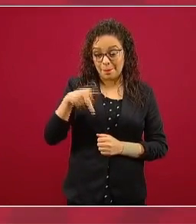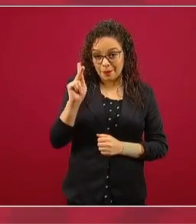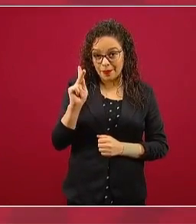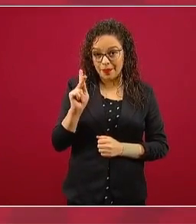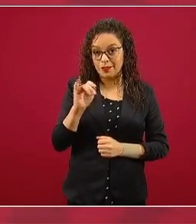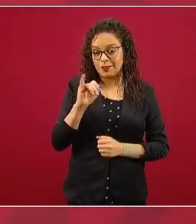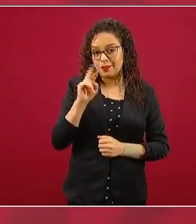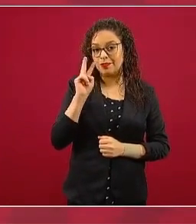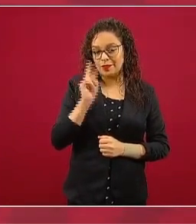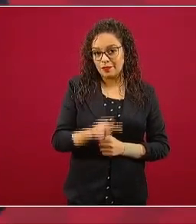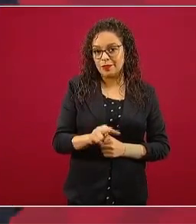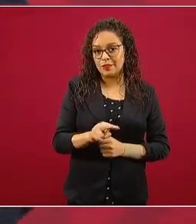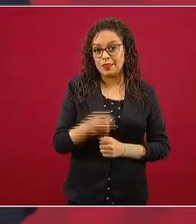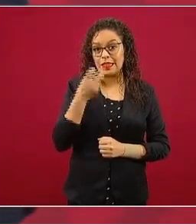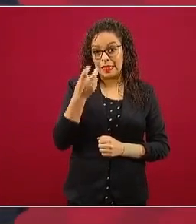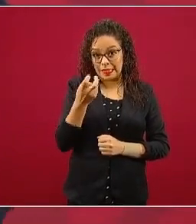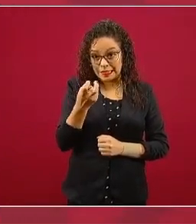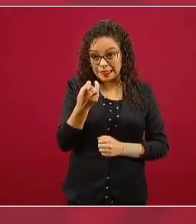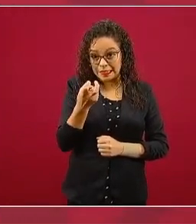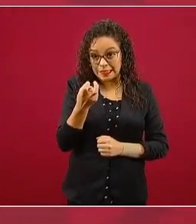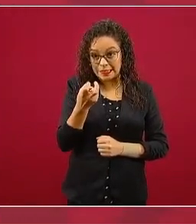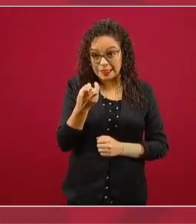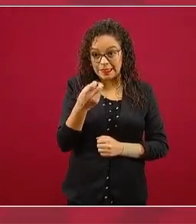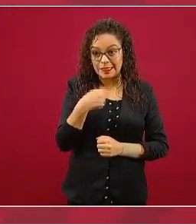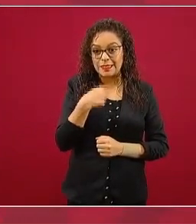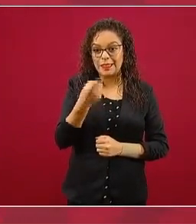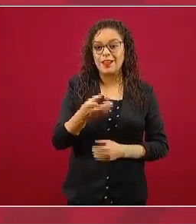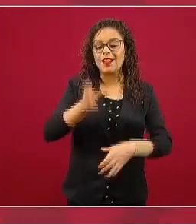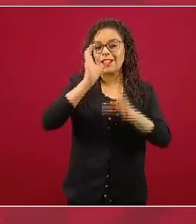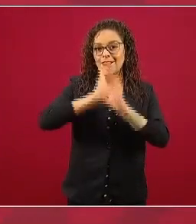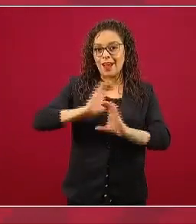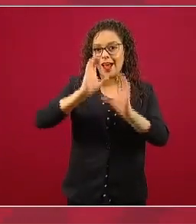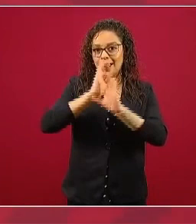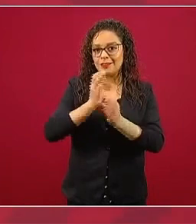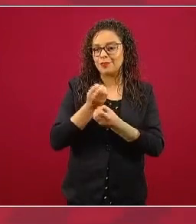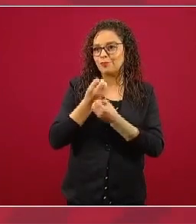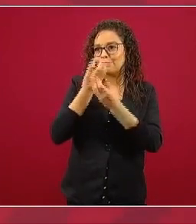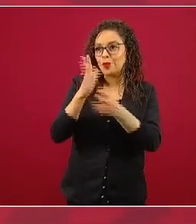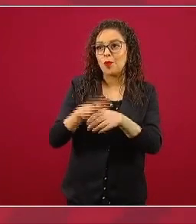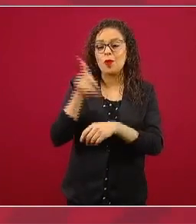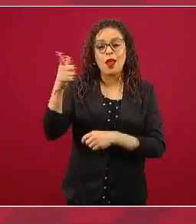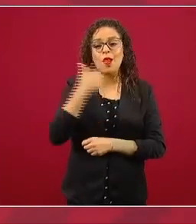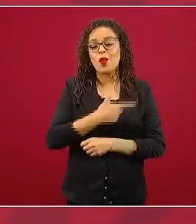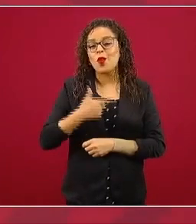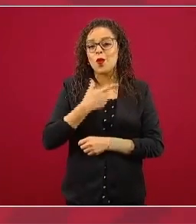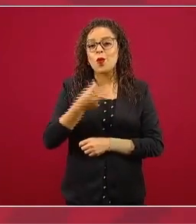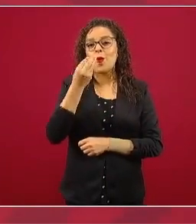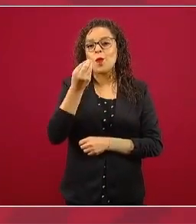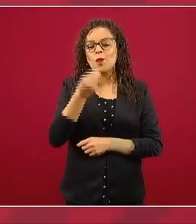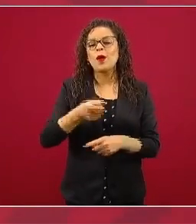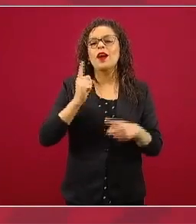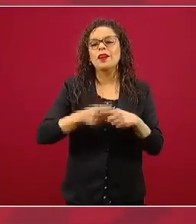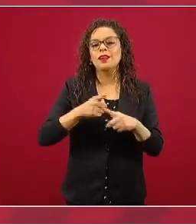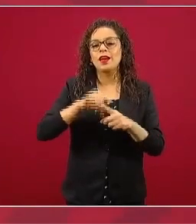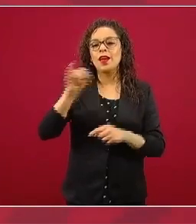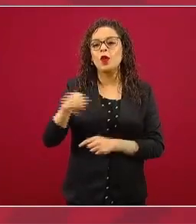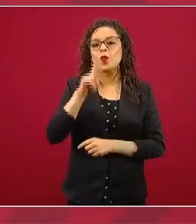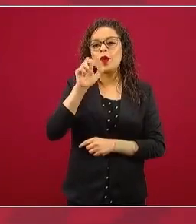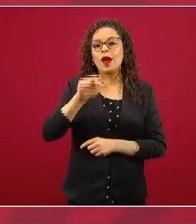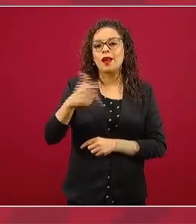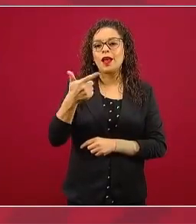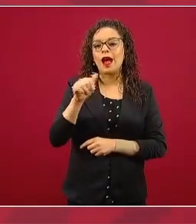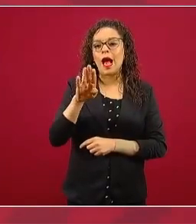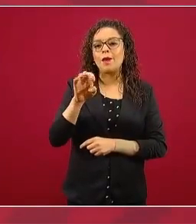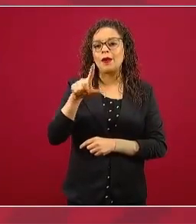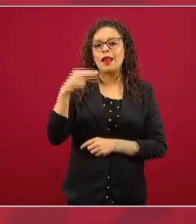precisamente les voy a dedicar una canción que me gusta mucho de Juan Gabriel, que se llama Amor